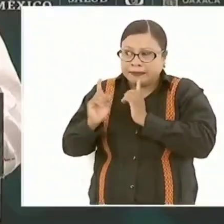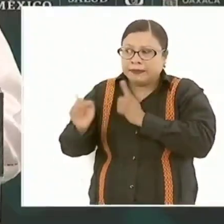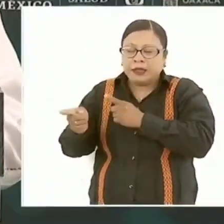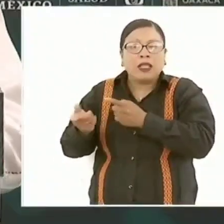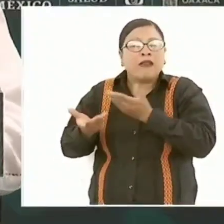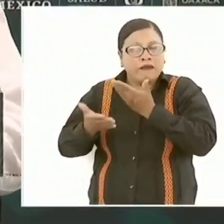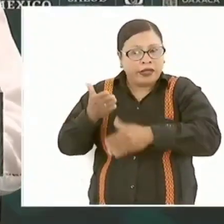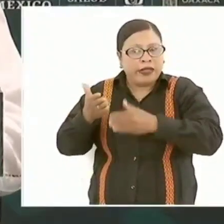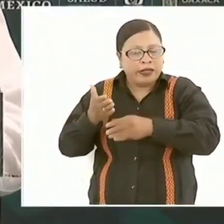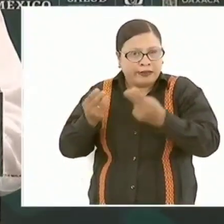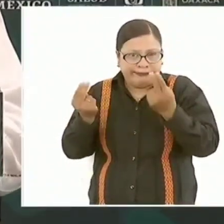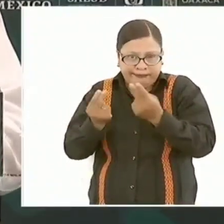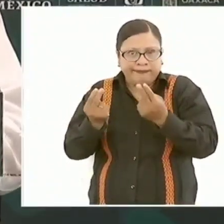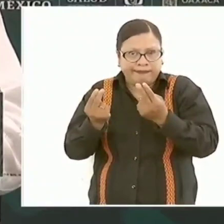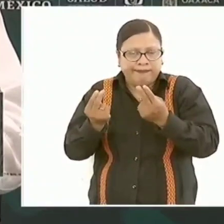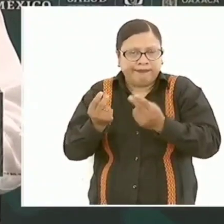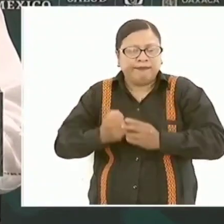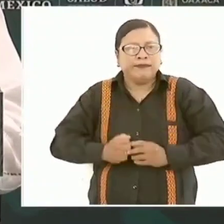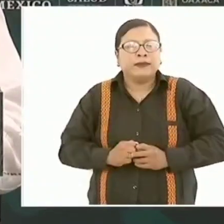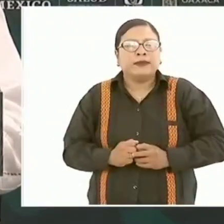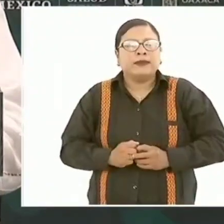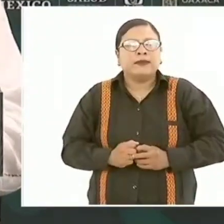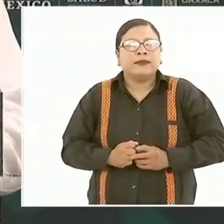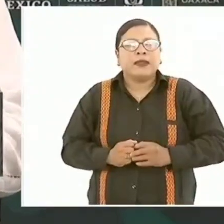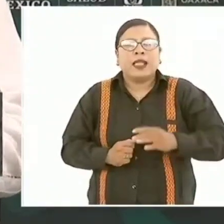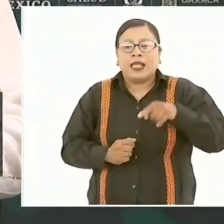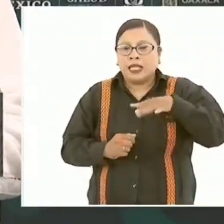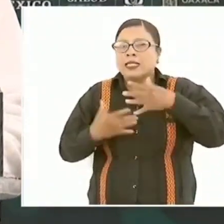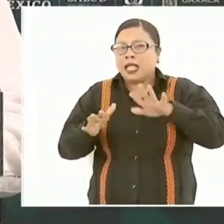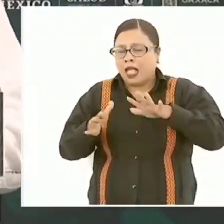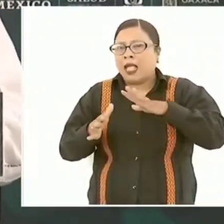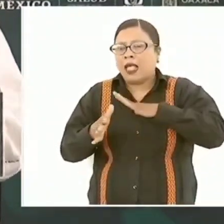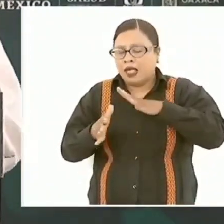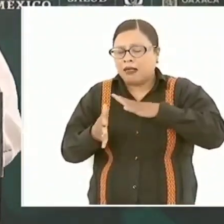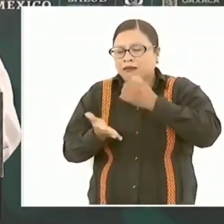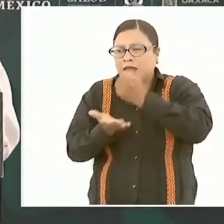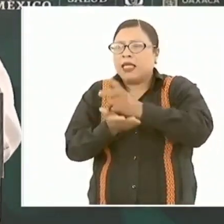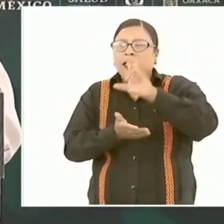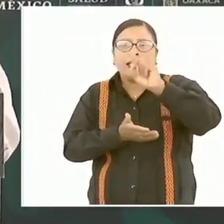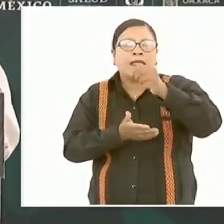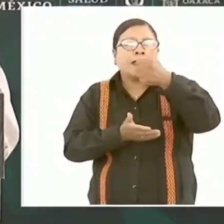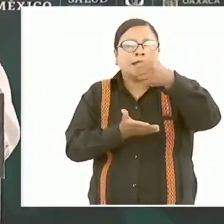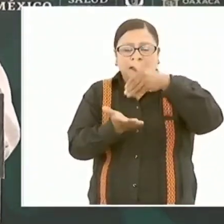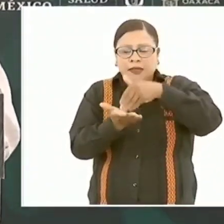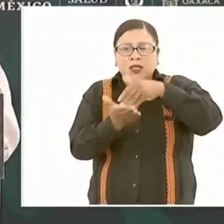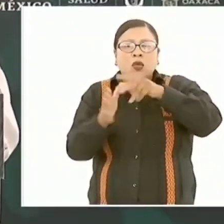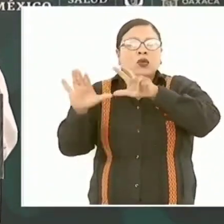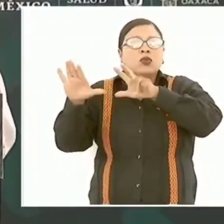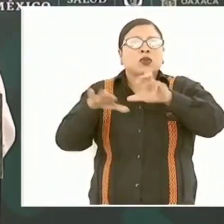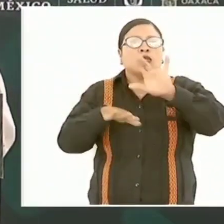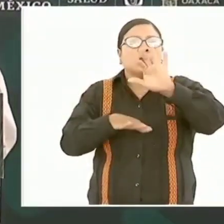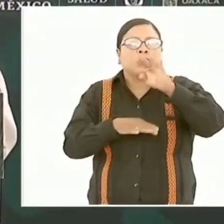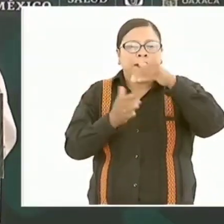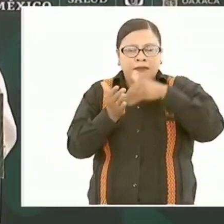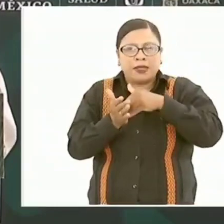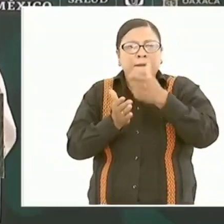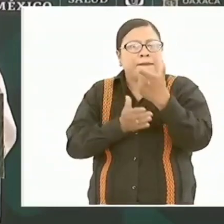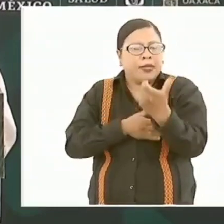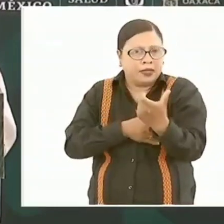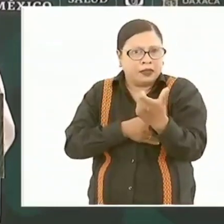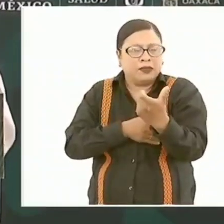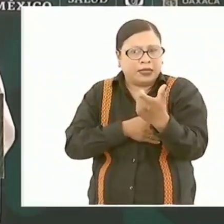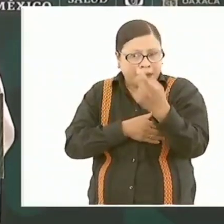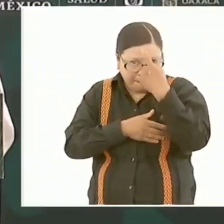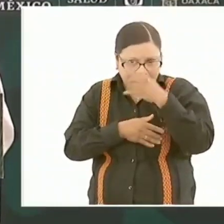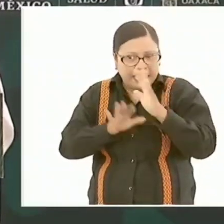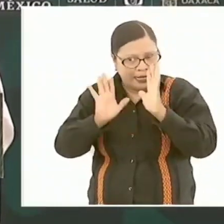avanzamos aquí y hay una autorización de 36 millones de 850 mil pesos para